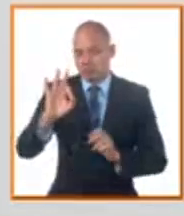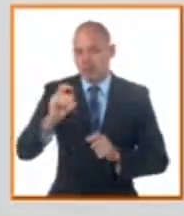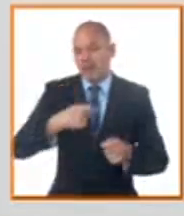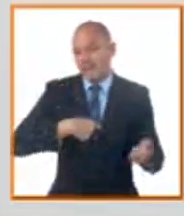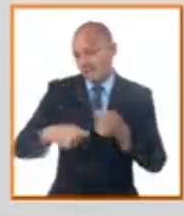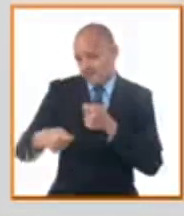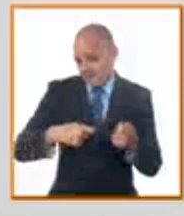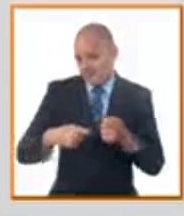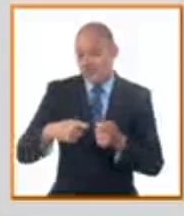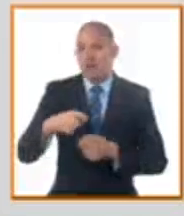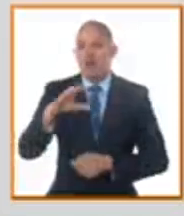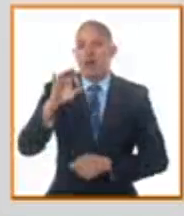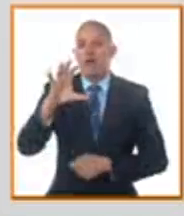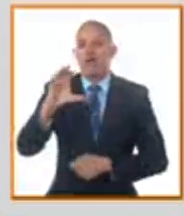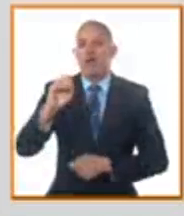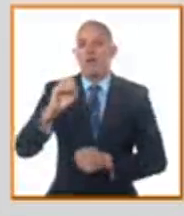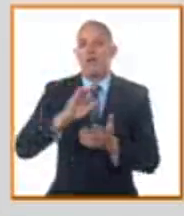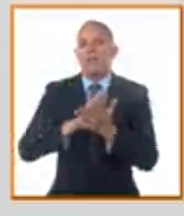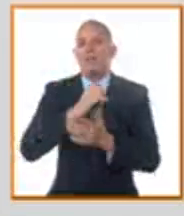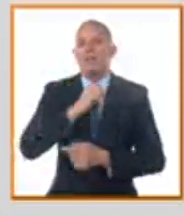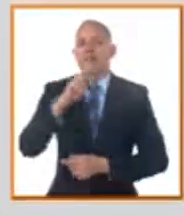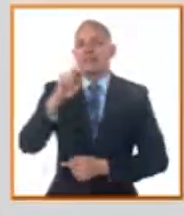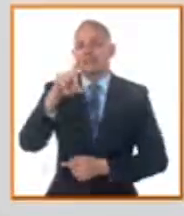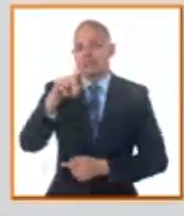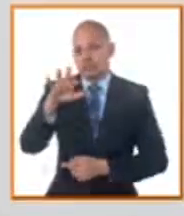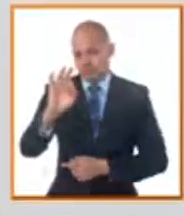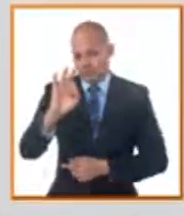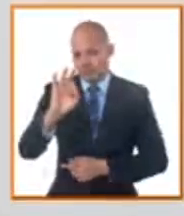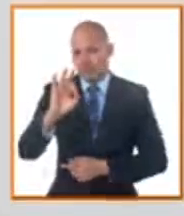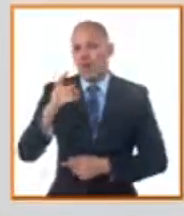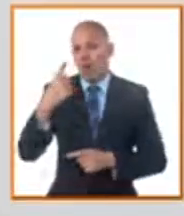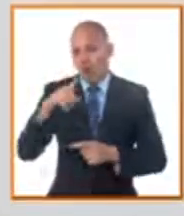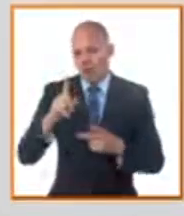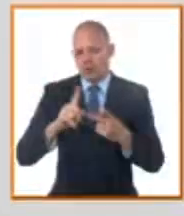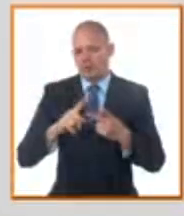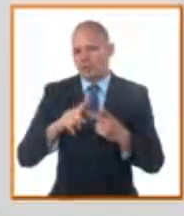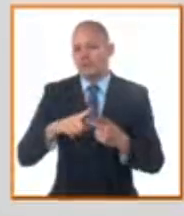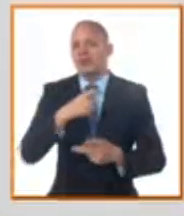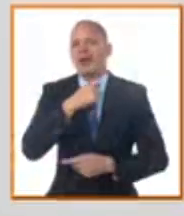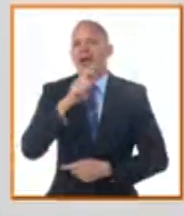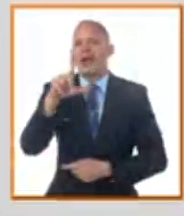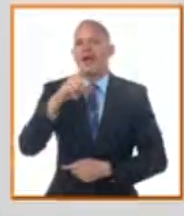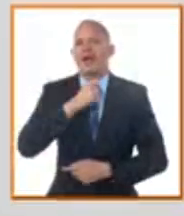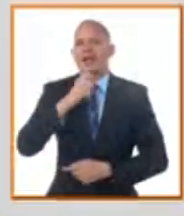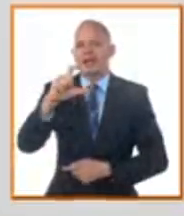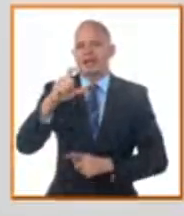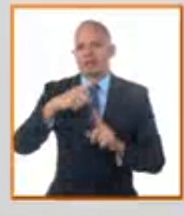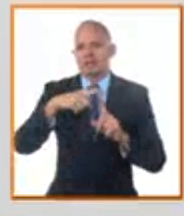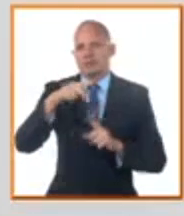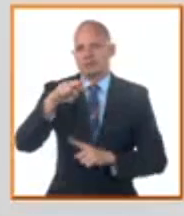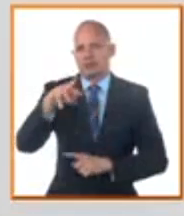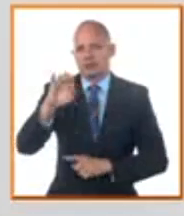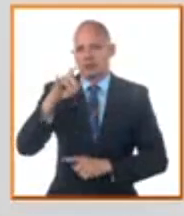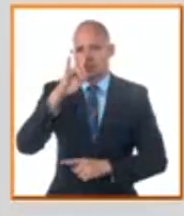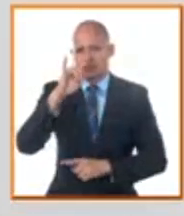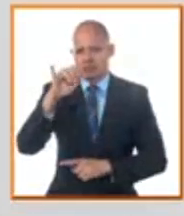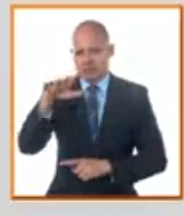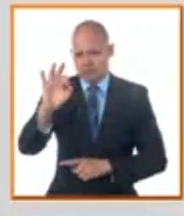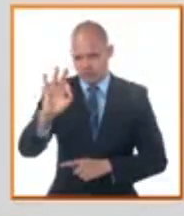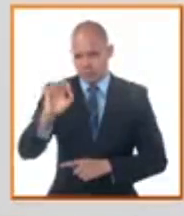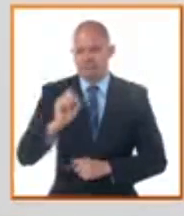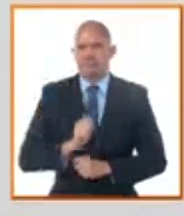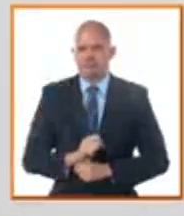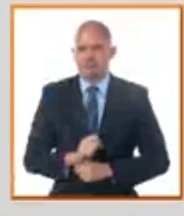hay en el país. O sea, de cuántos cajeros podemos disponer en Cuba y contra 7 millones y tanto de